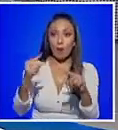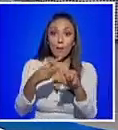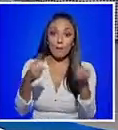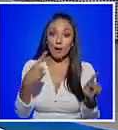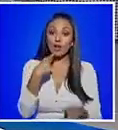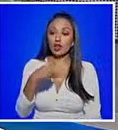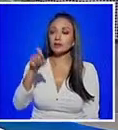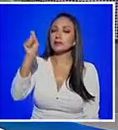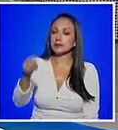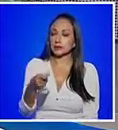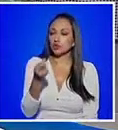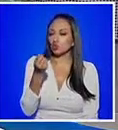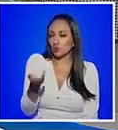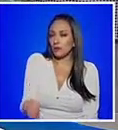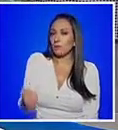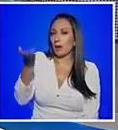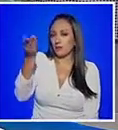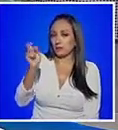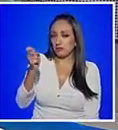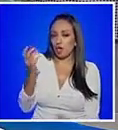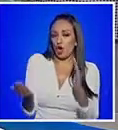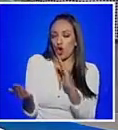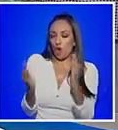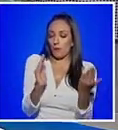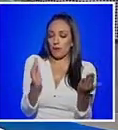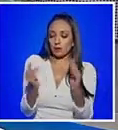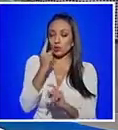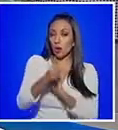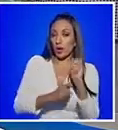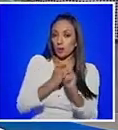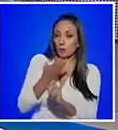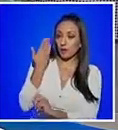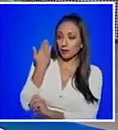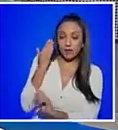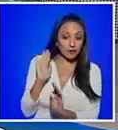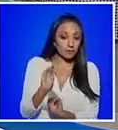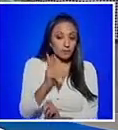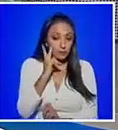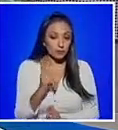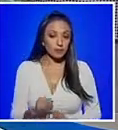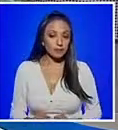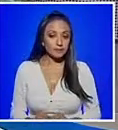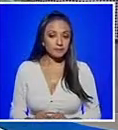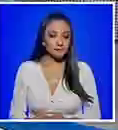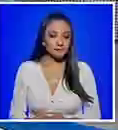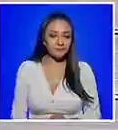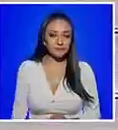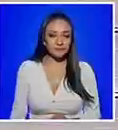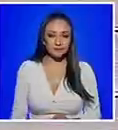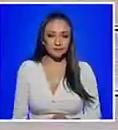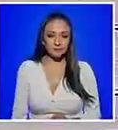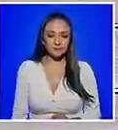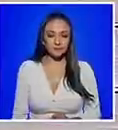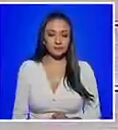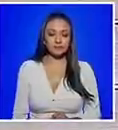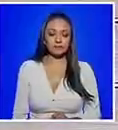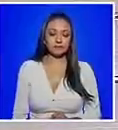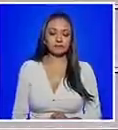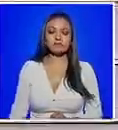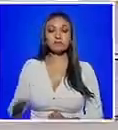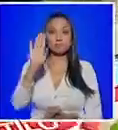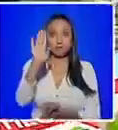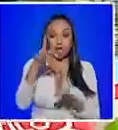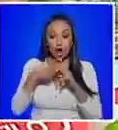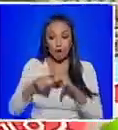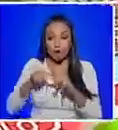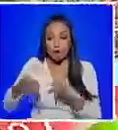sí existe un aumento en comparación a años anteriores. Visitamos algunas, veamos. A una semana y media del